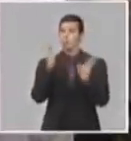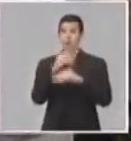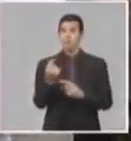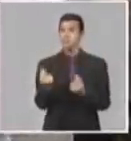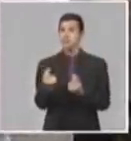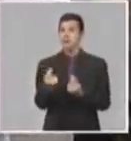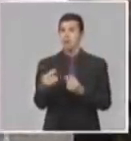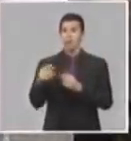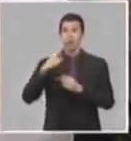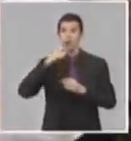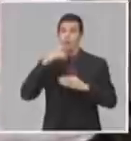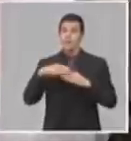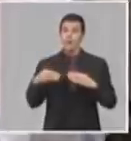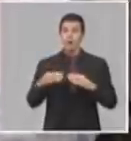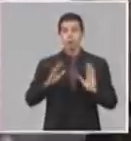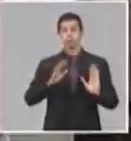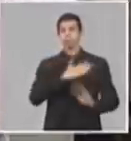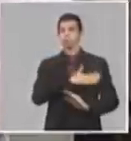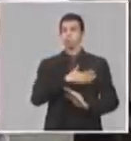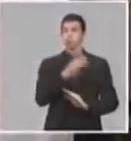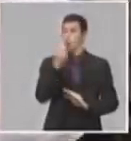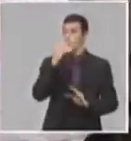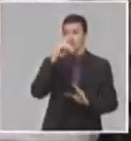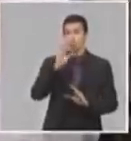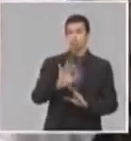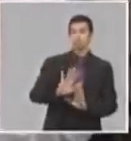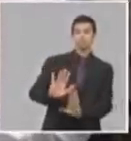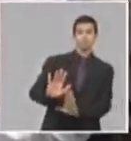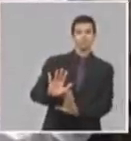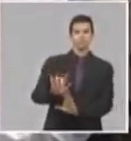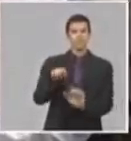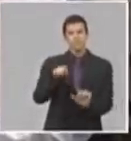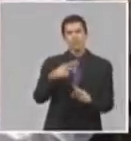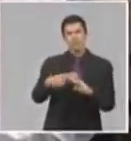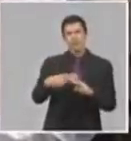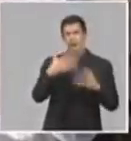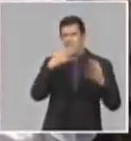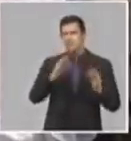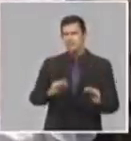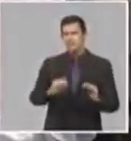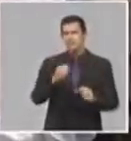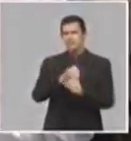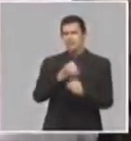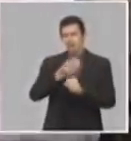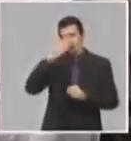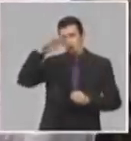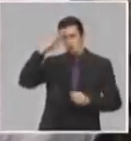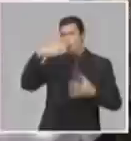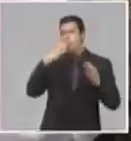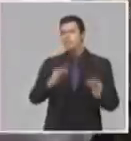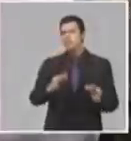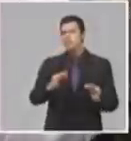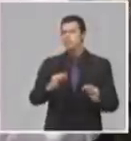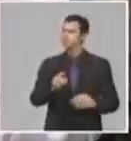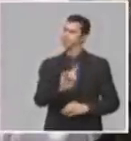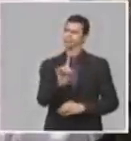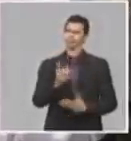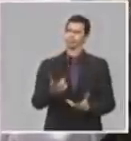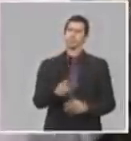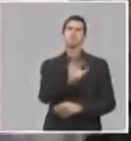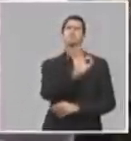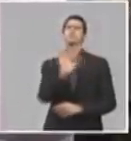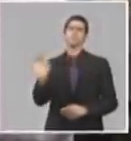estamos avanzando sobre la base de tratar de respaldar un nivel de oferta en las tiendas en CUC, pero hay que